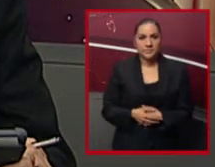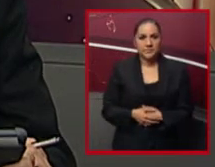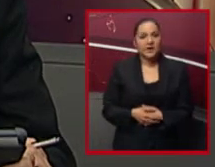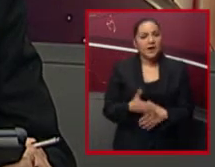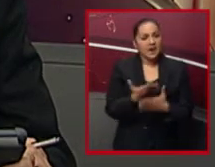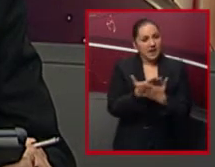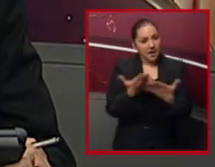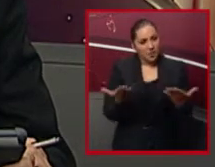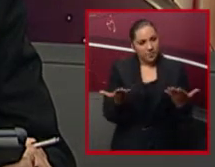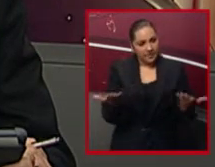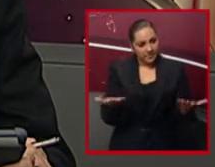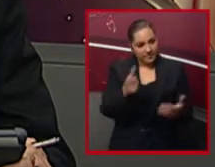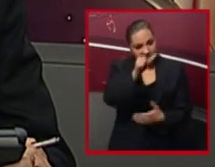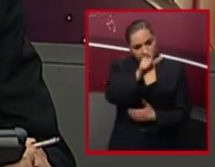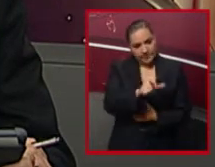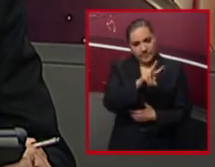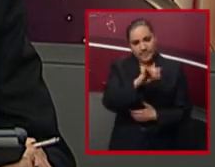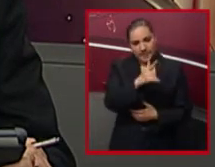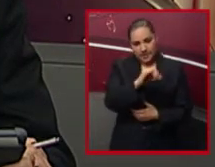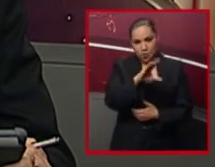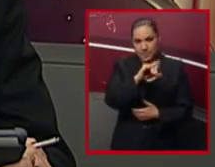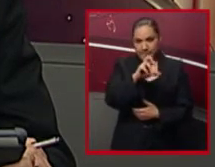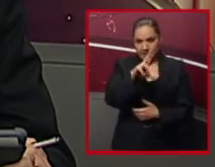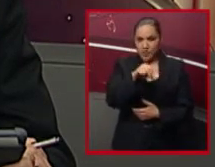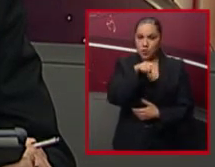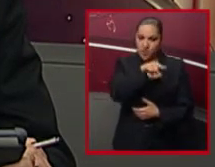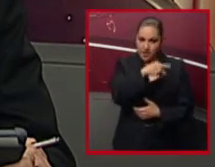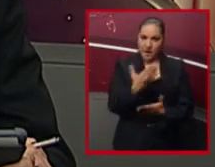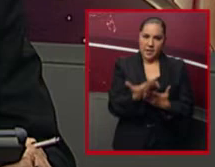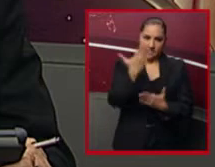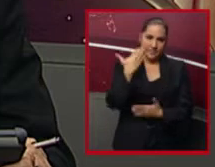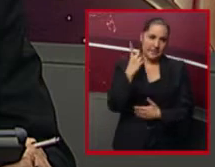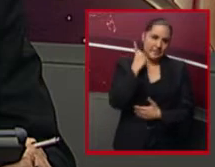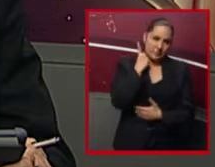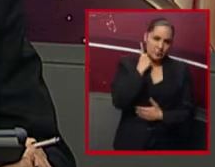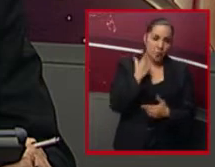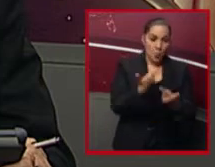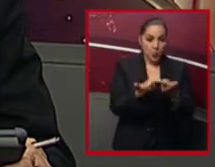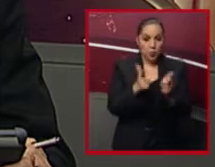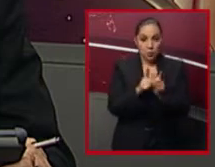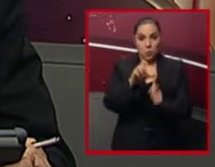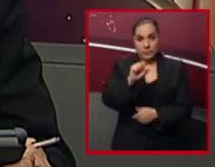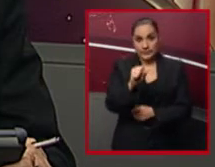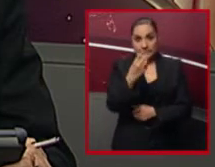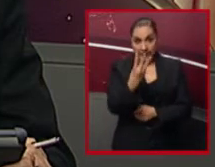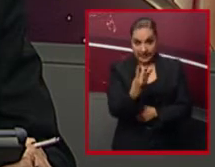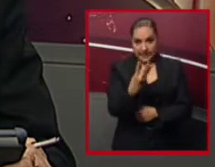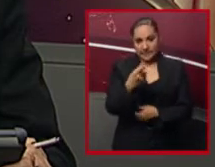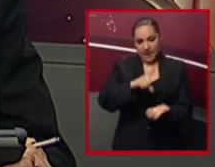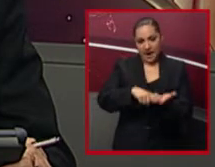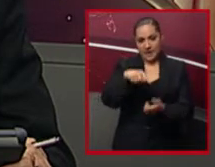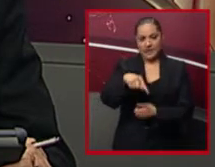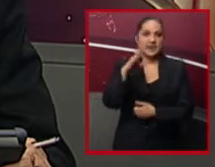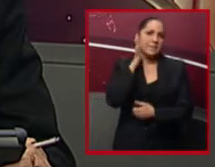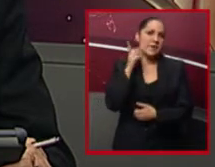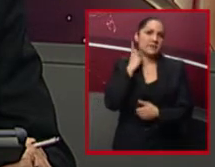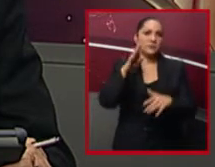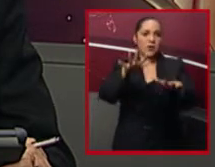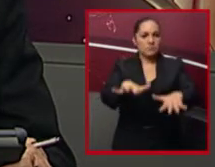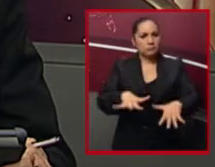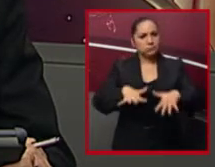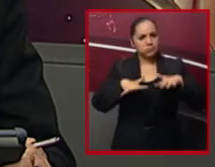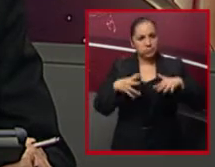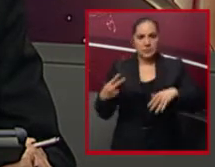Vamos a recordar a Virgilio Caballero como diputado federal en la 63ª legislatura. En tribuna de esta Cámara de Diputados